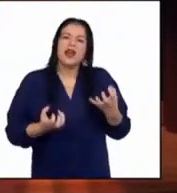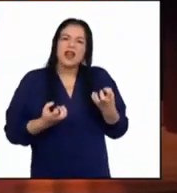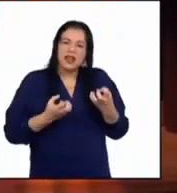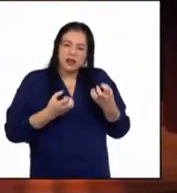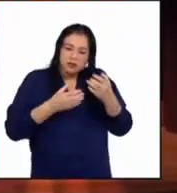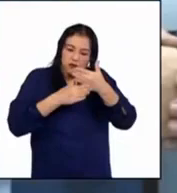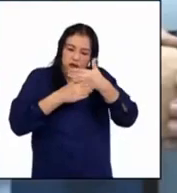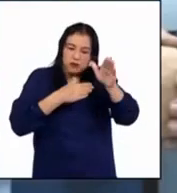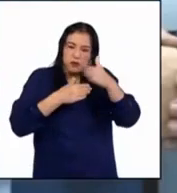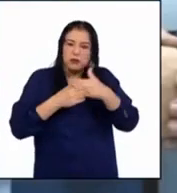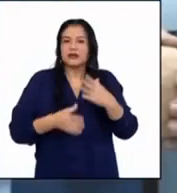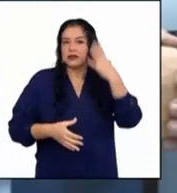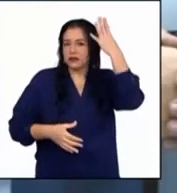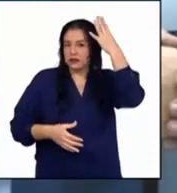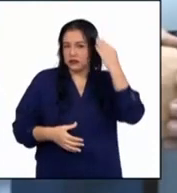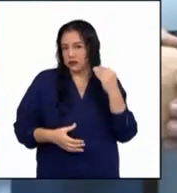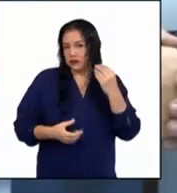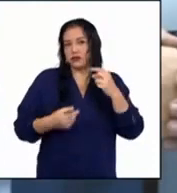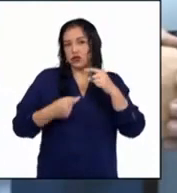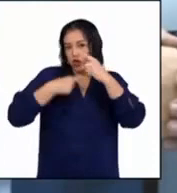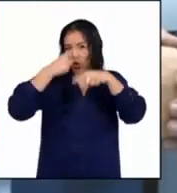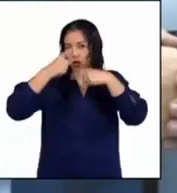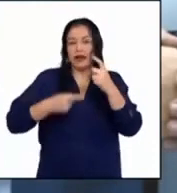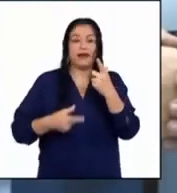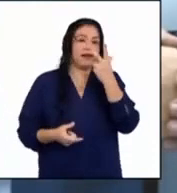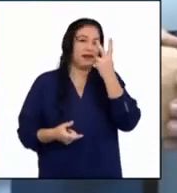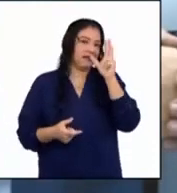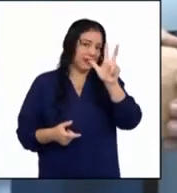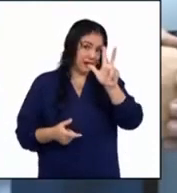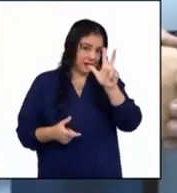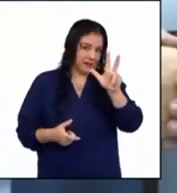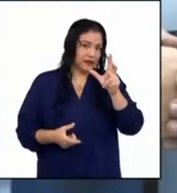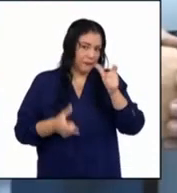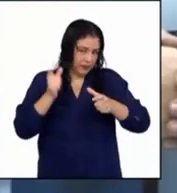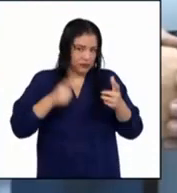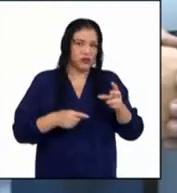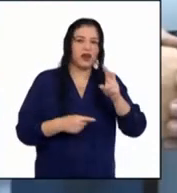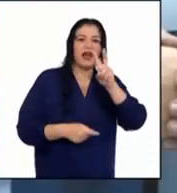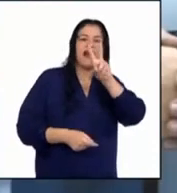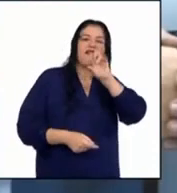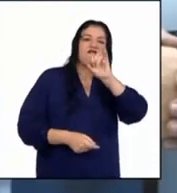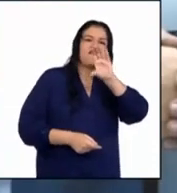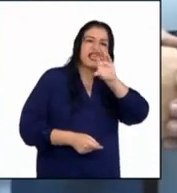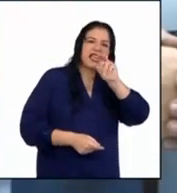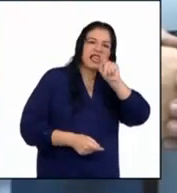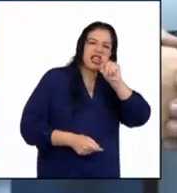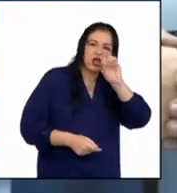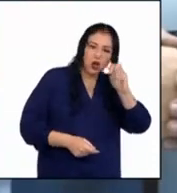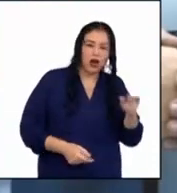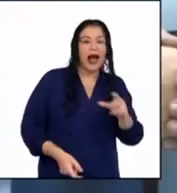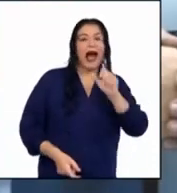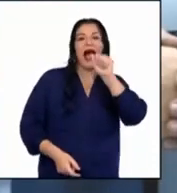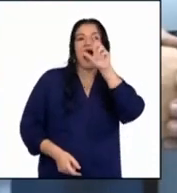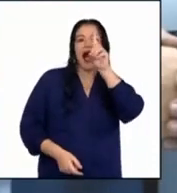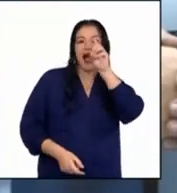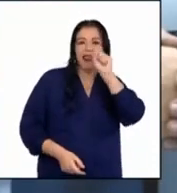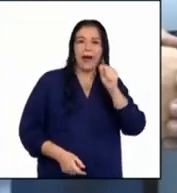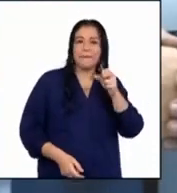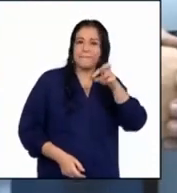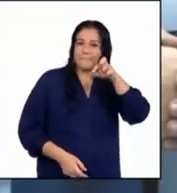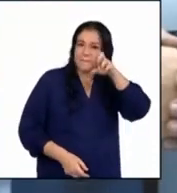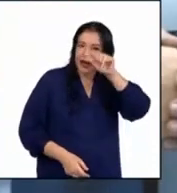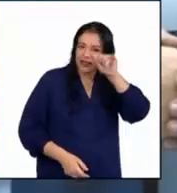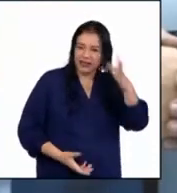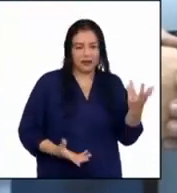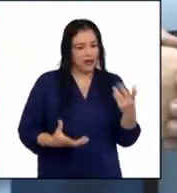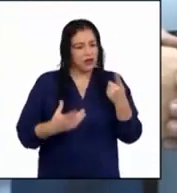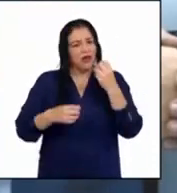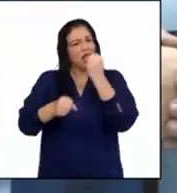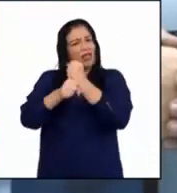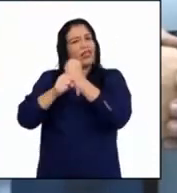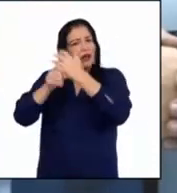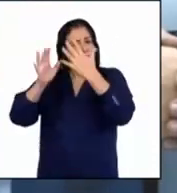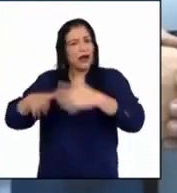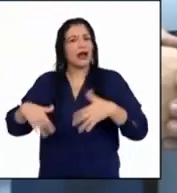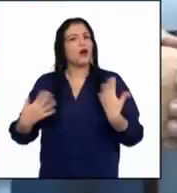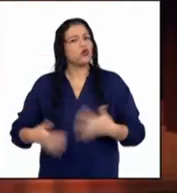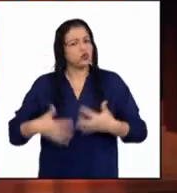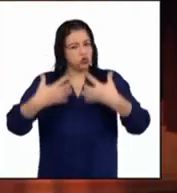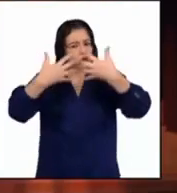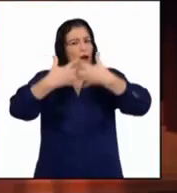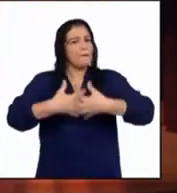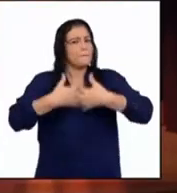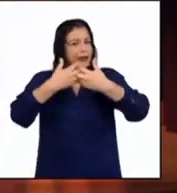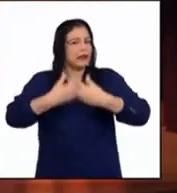de tres personas. Estas tres personas, Víctor, Ada y Patrick, son trabajadores de grandes empresas en el